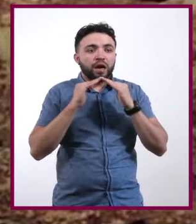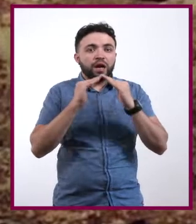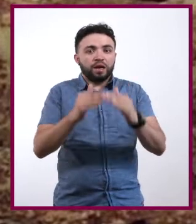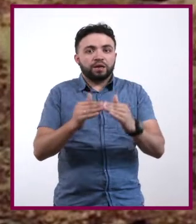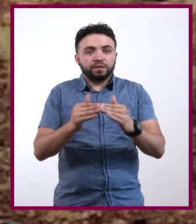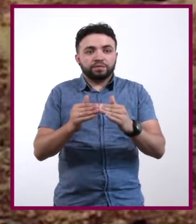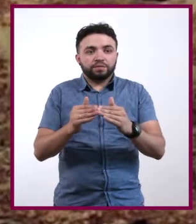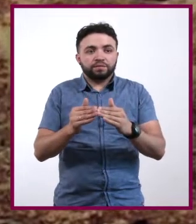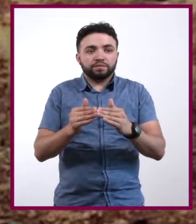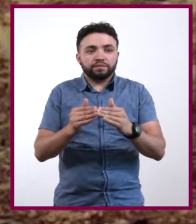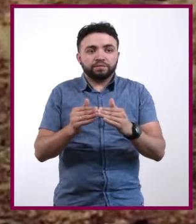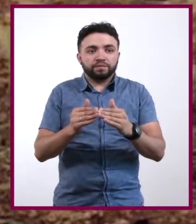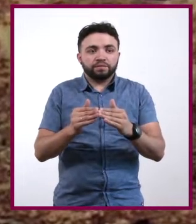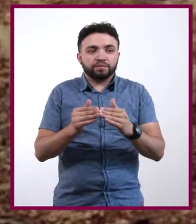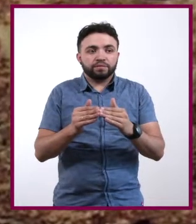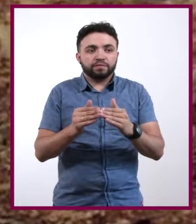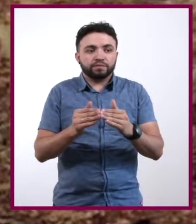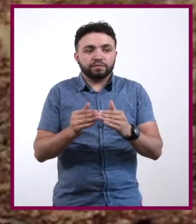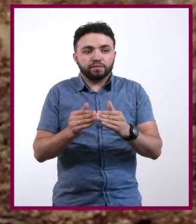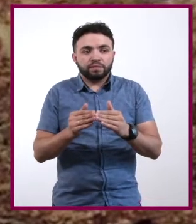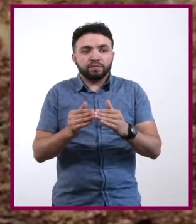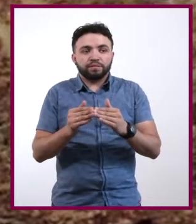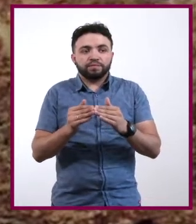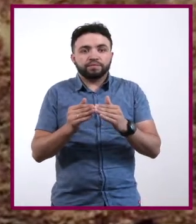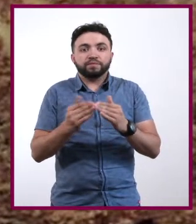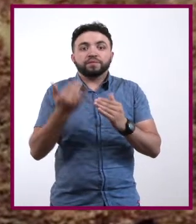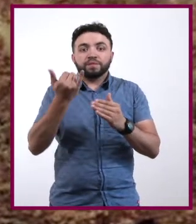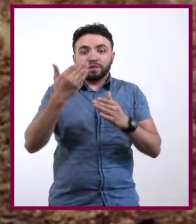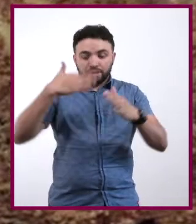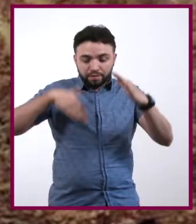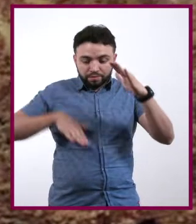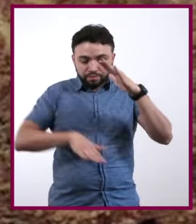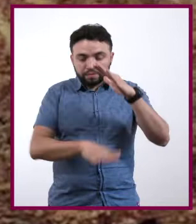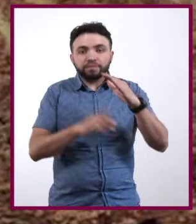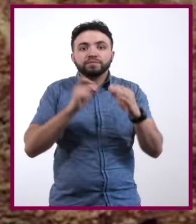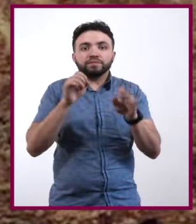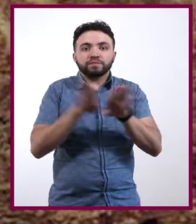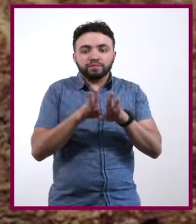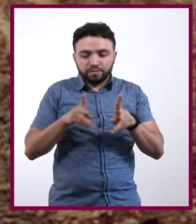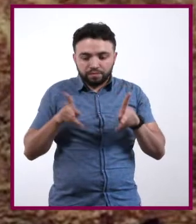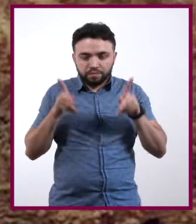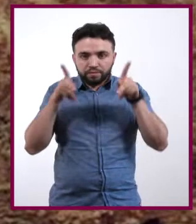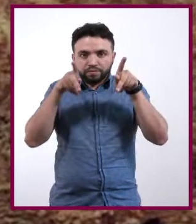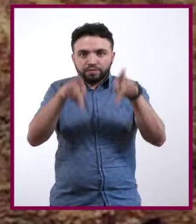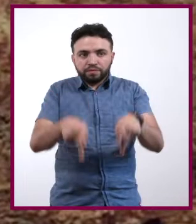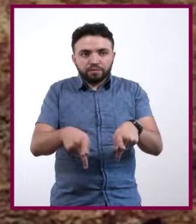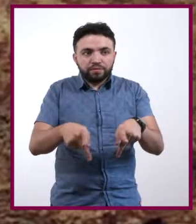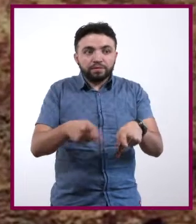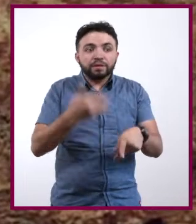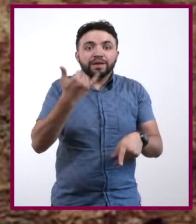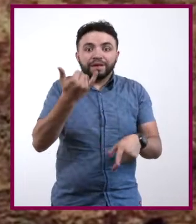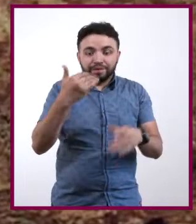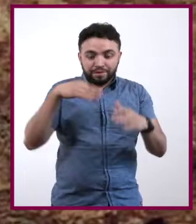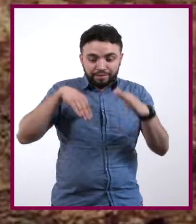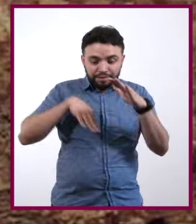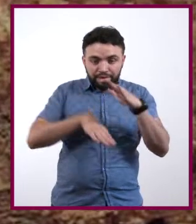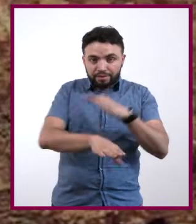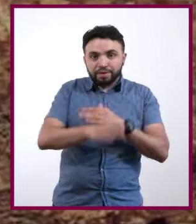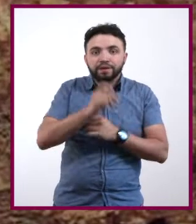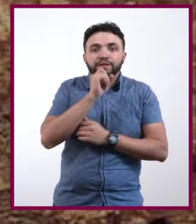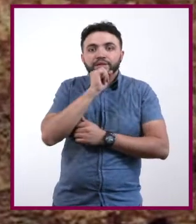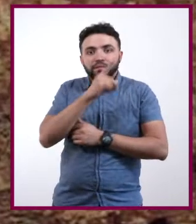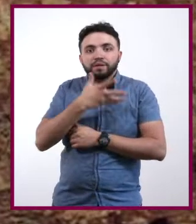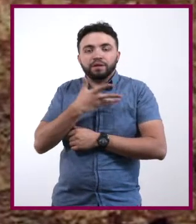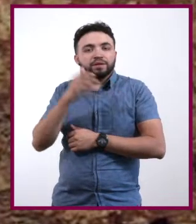la parte inferior representan las tumbas de Tiro, y a la entrada de esas representaciones también